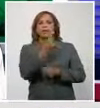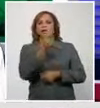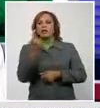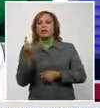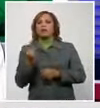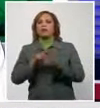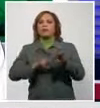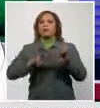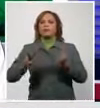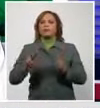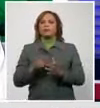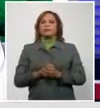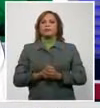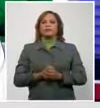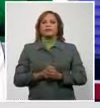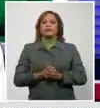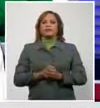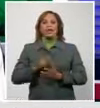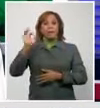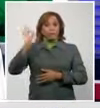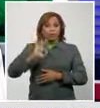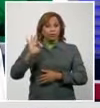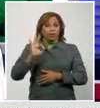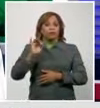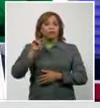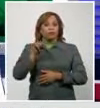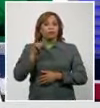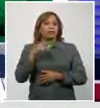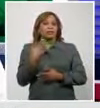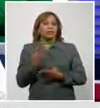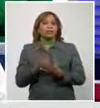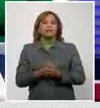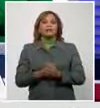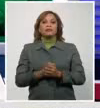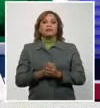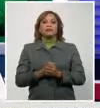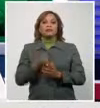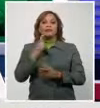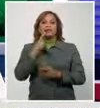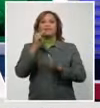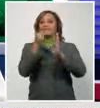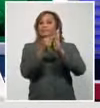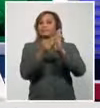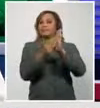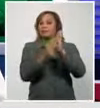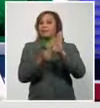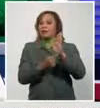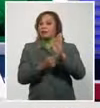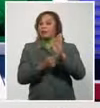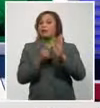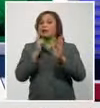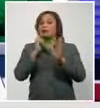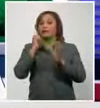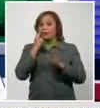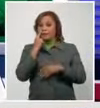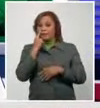territorios. Y que esta tasa de incidencia es uno de los dos indicadores que se tiene en